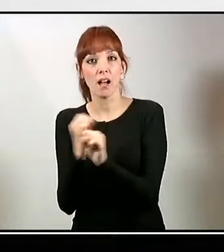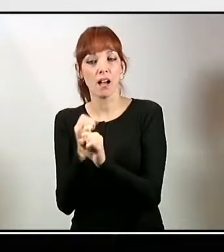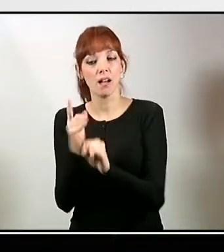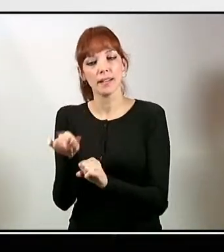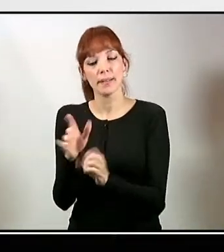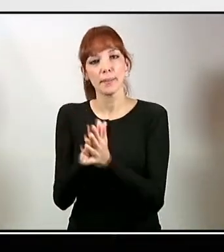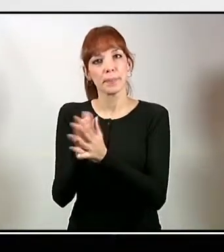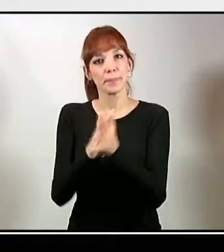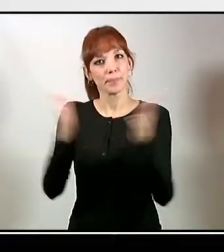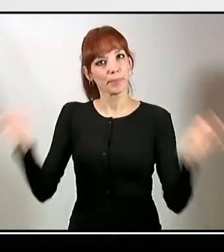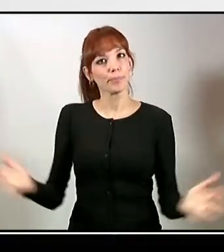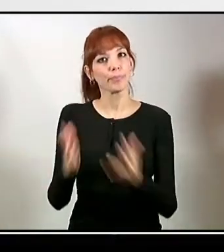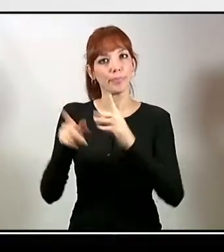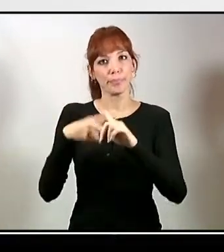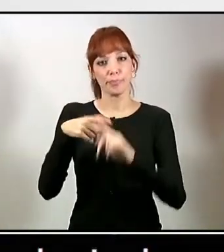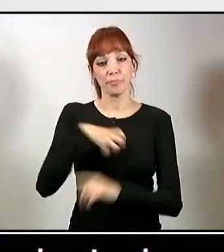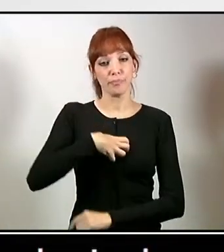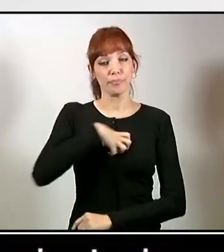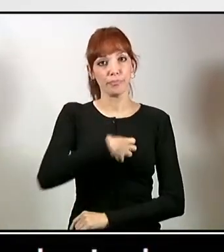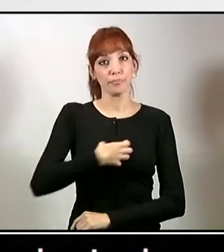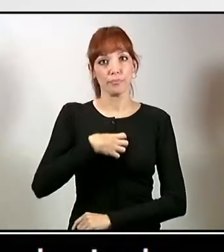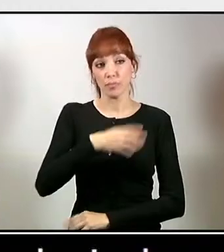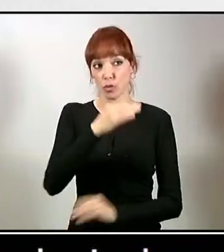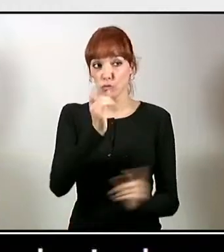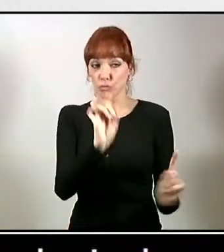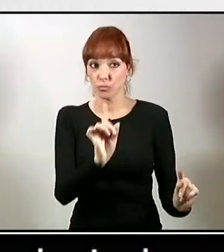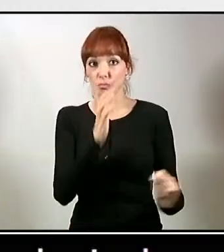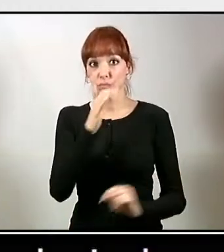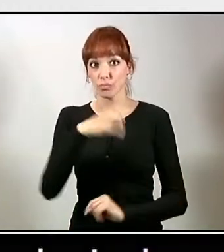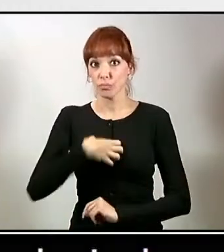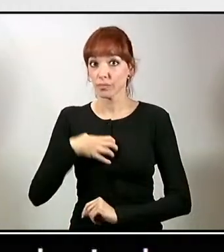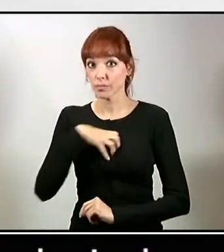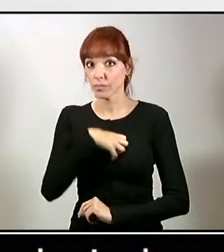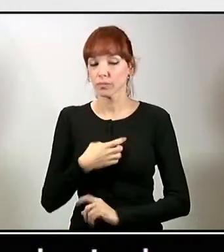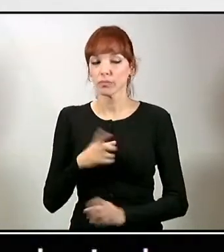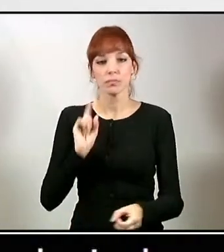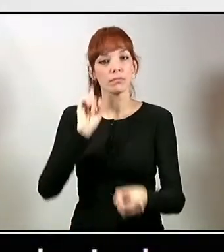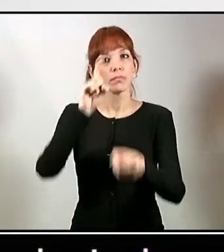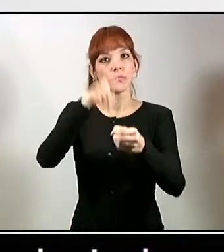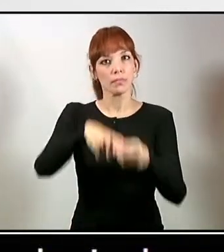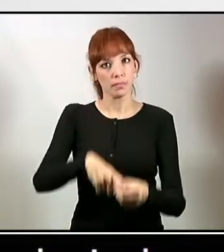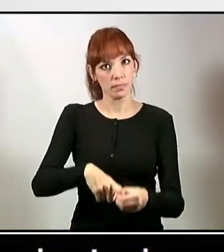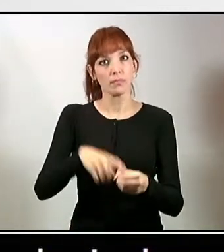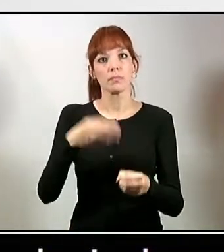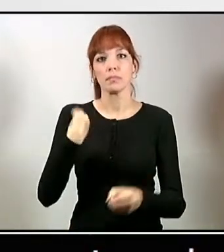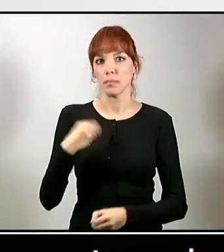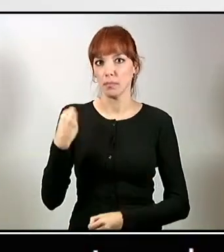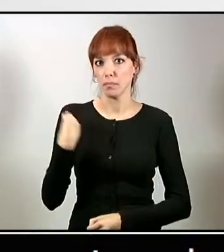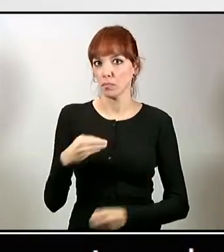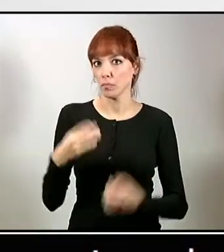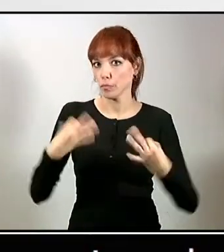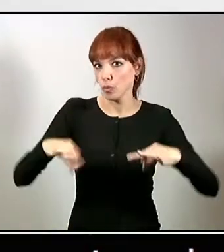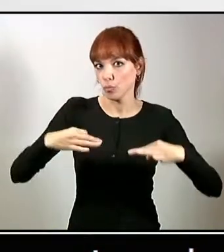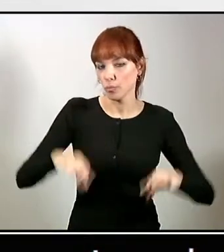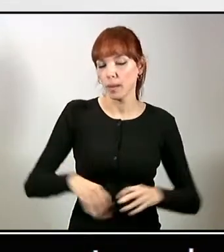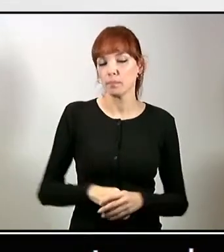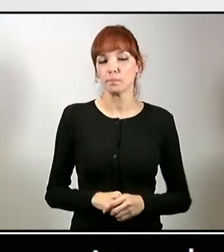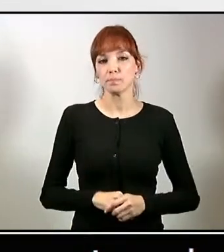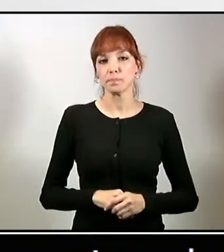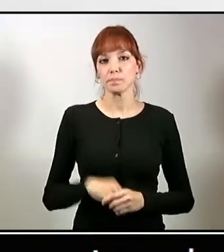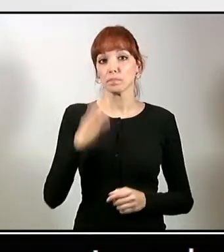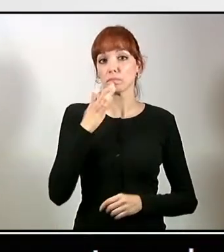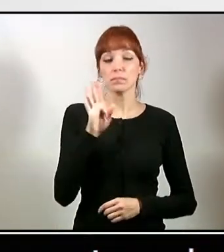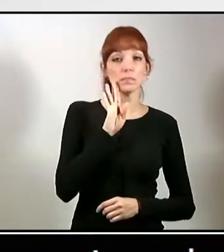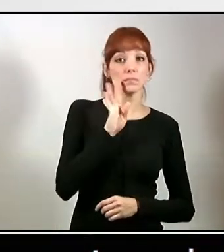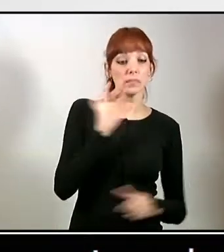trabajadores públicos, que a nadie se les olvide, pertenecen precisamente a esas clases medias y a esas clases trabajadoras. Y si en una crisis